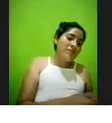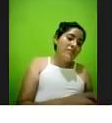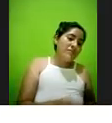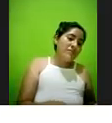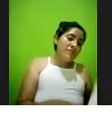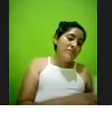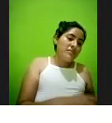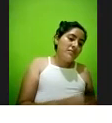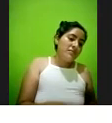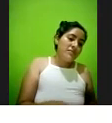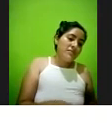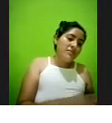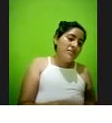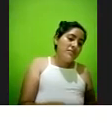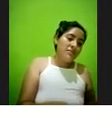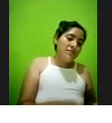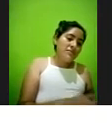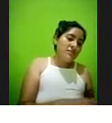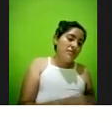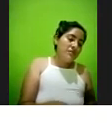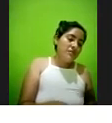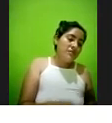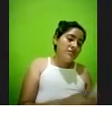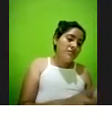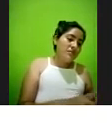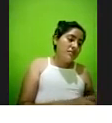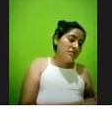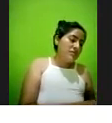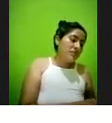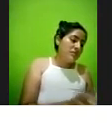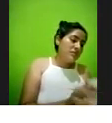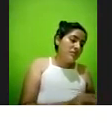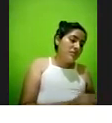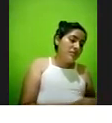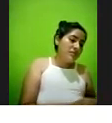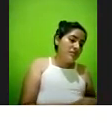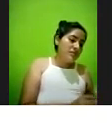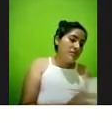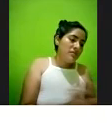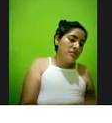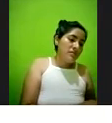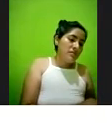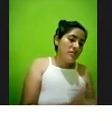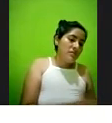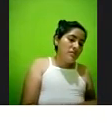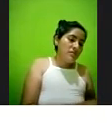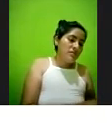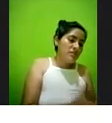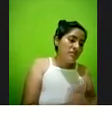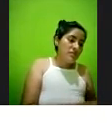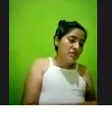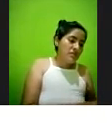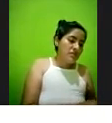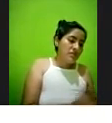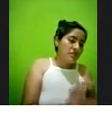perfecto. Como le digo, ¿no? Hay huesos planos, huesos cortos, huesos largos, huesos irregulares. Tenemos irregular las vértebras. Tenemos hueso largo, que es el fémur,